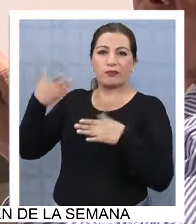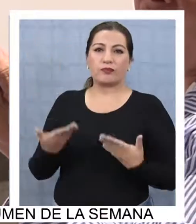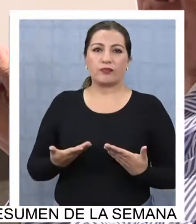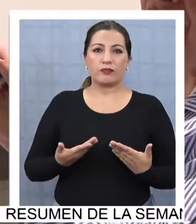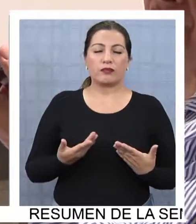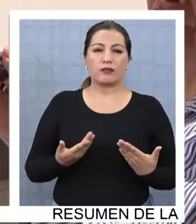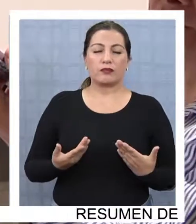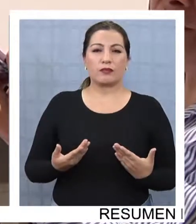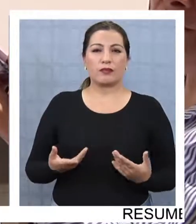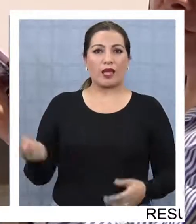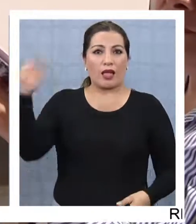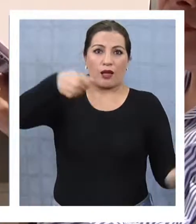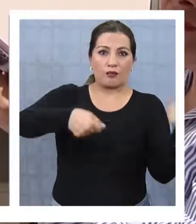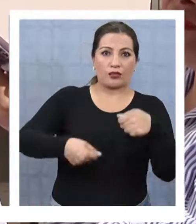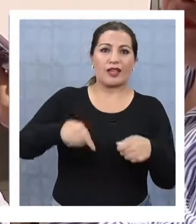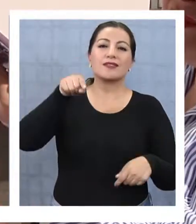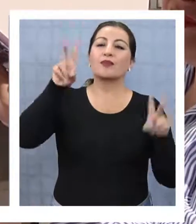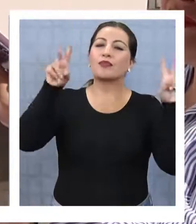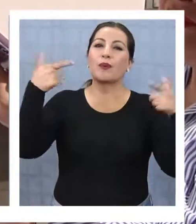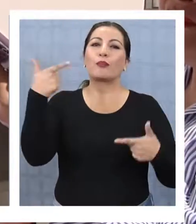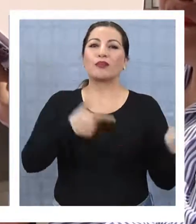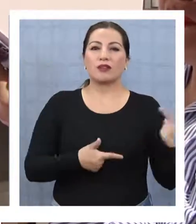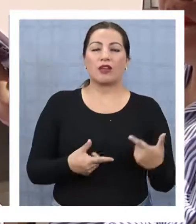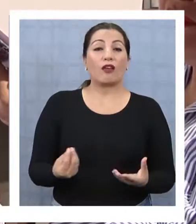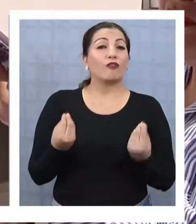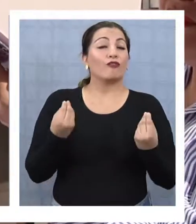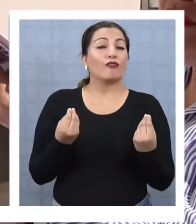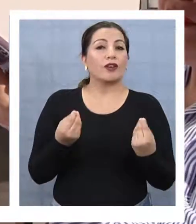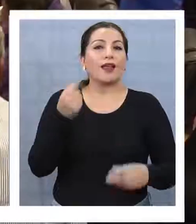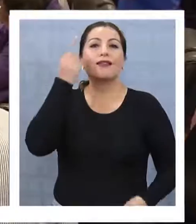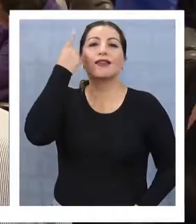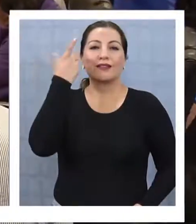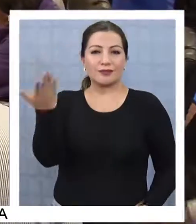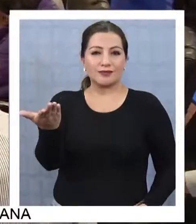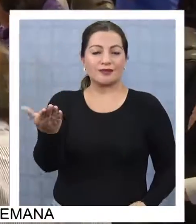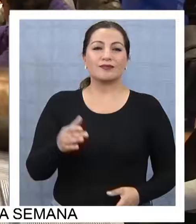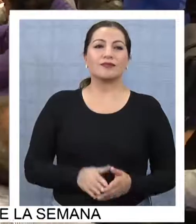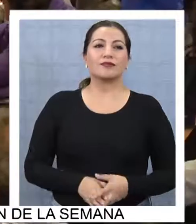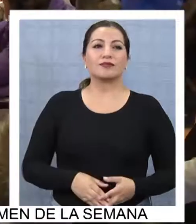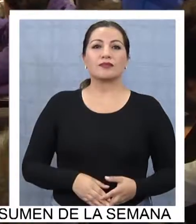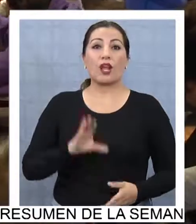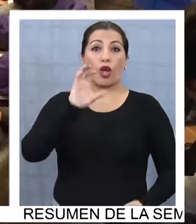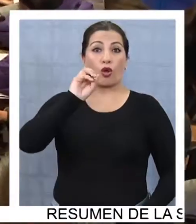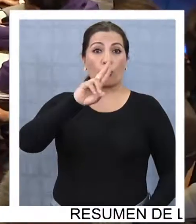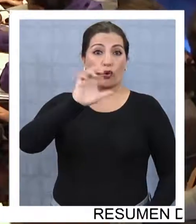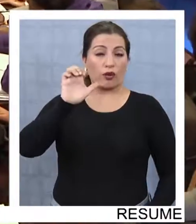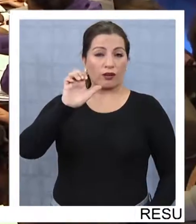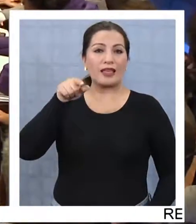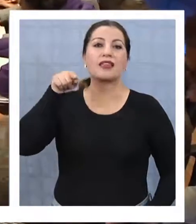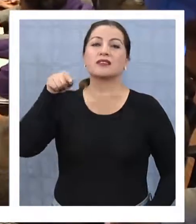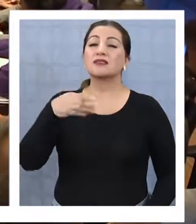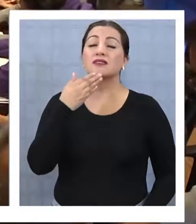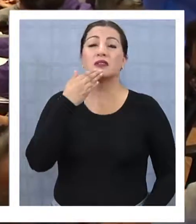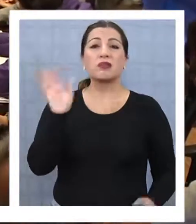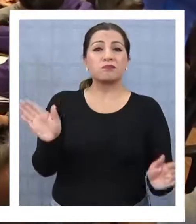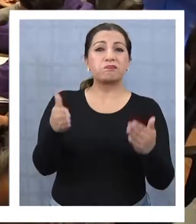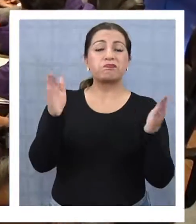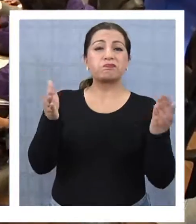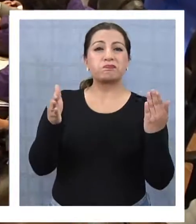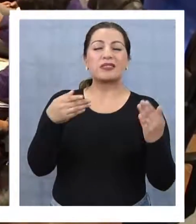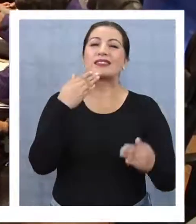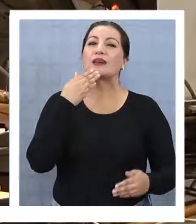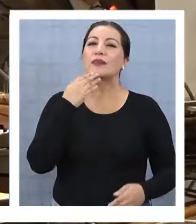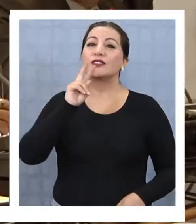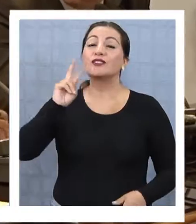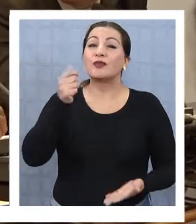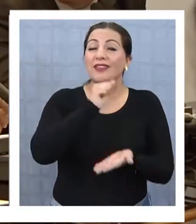su aporte? Es política, pero la buena política, del entendimiento. Los consejeros regionales instaron además ir hasta la